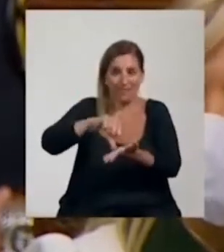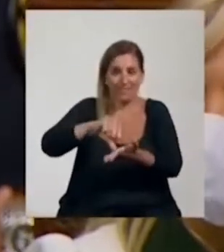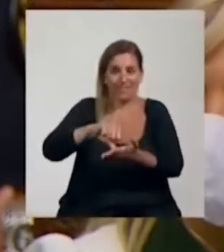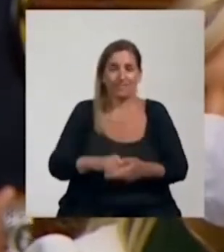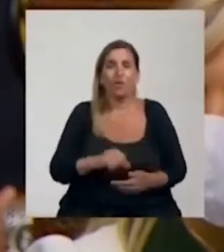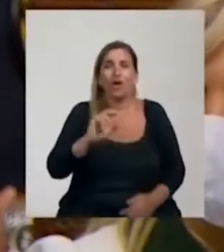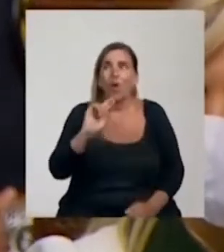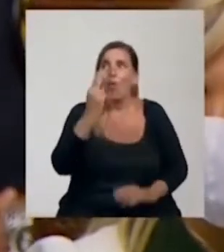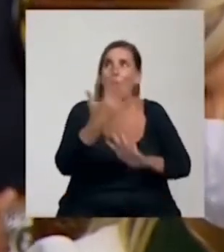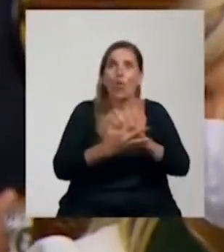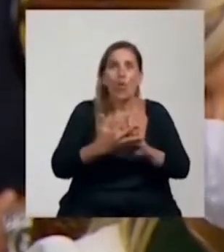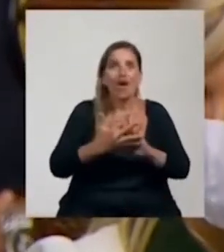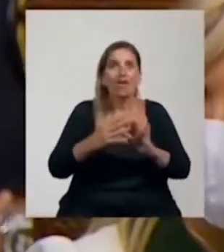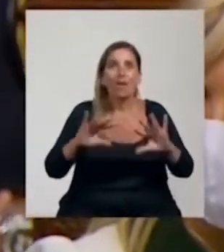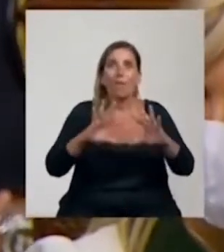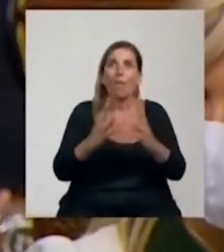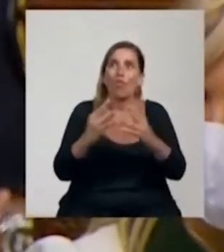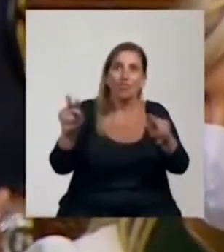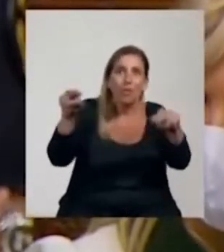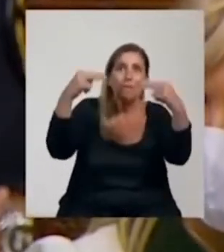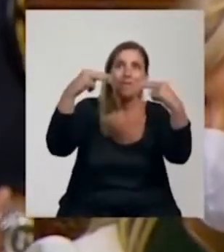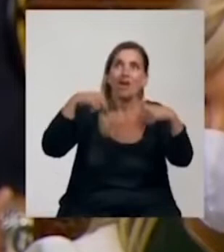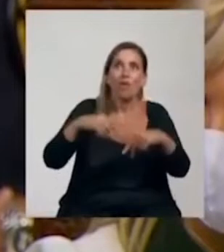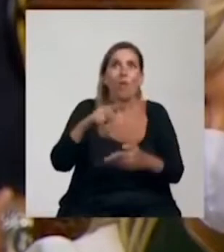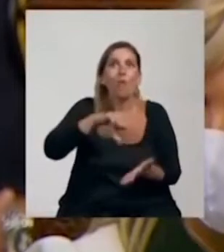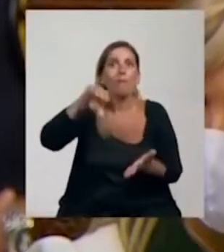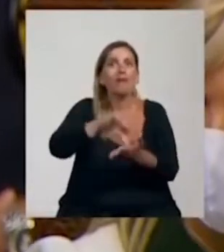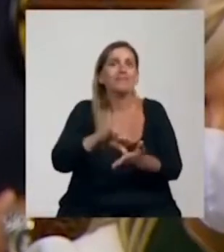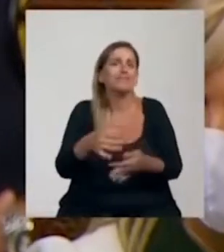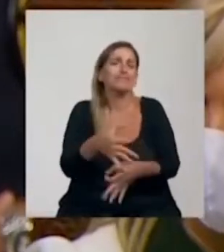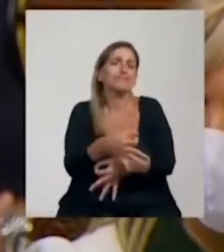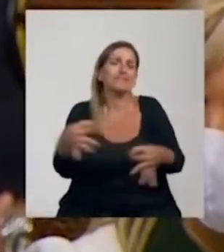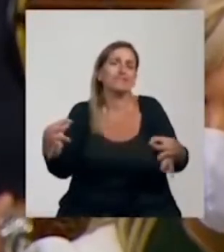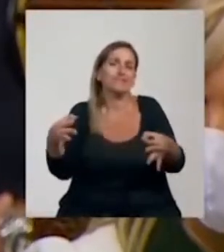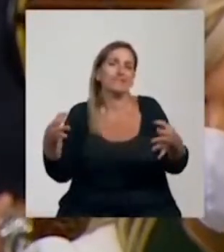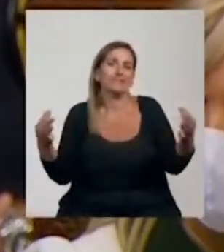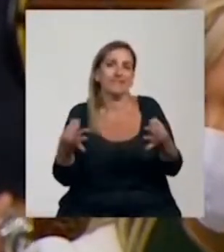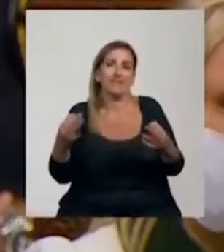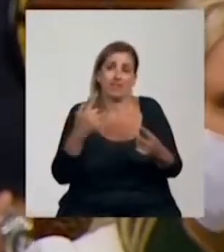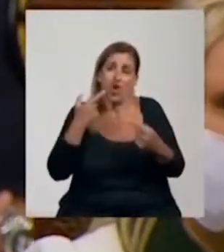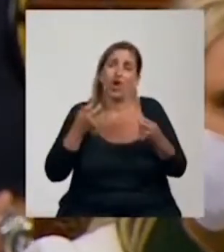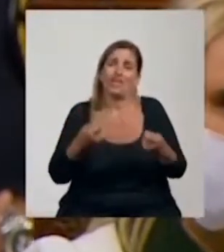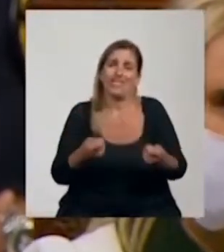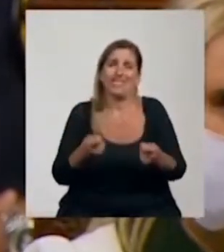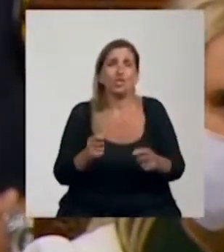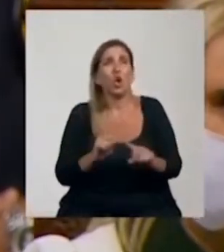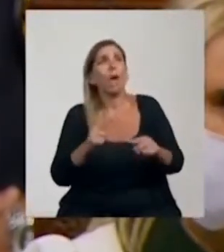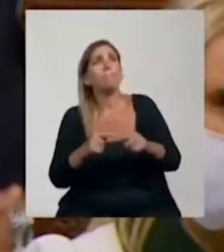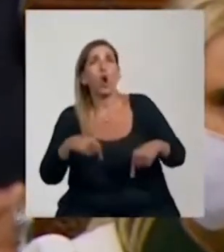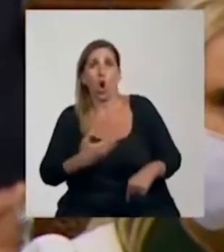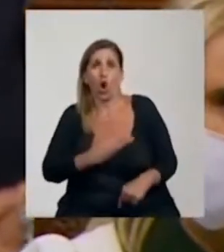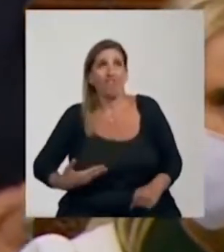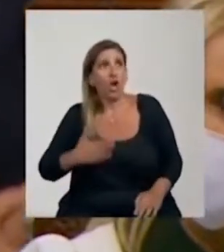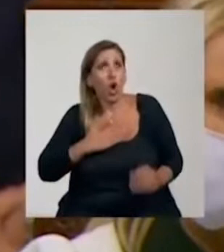Al Uruguay lo ven como un país excepcional. E insisto, no es por este